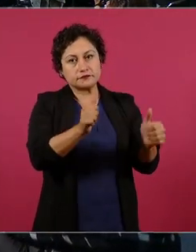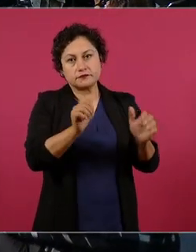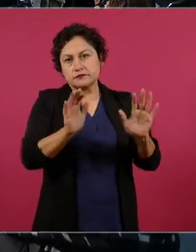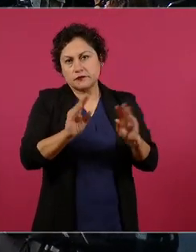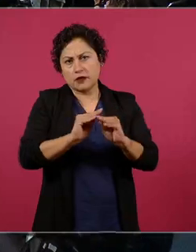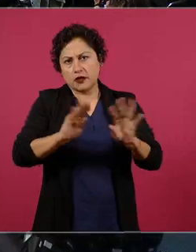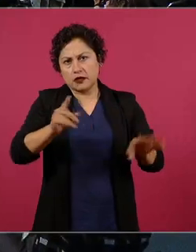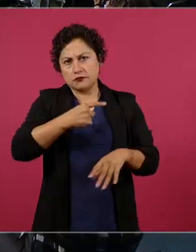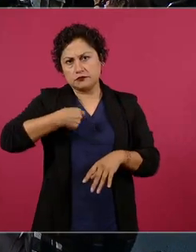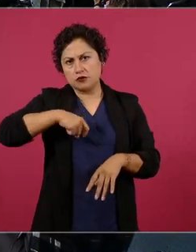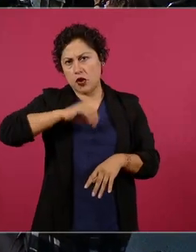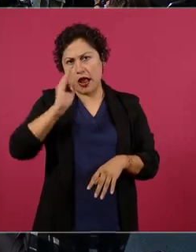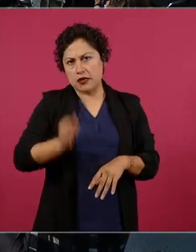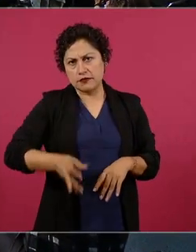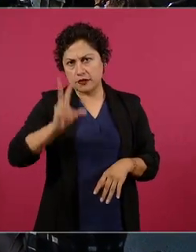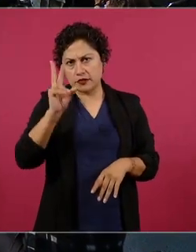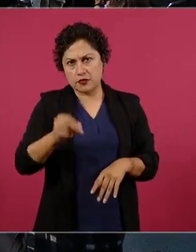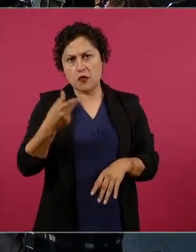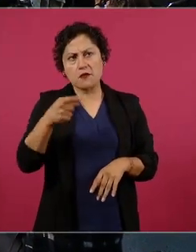proposiciones indecorosas.